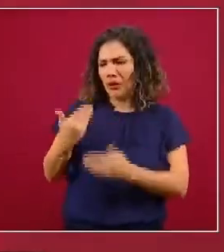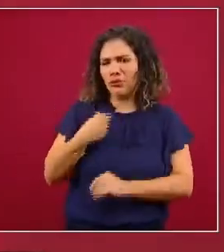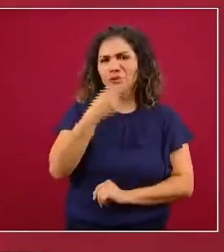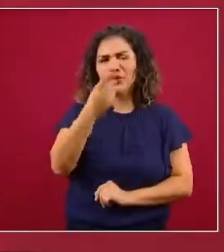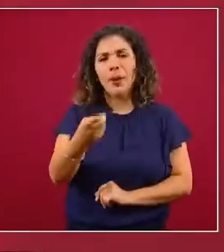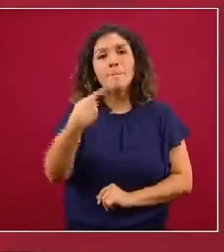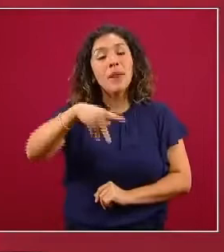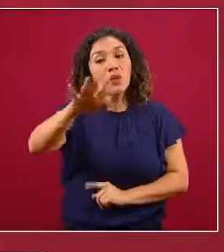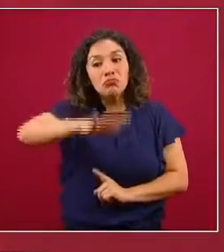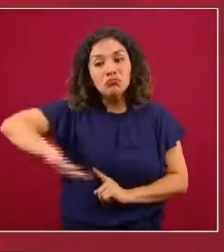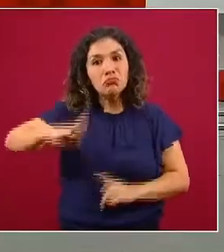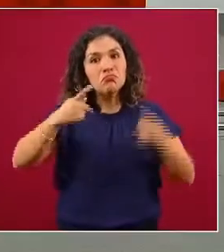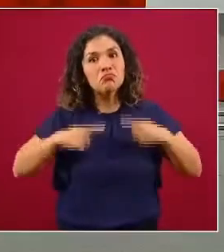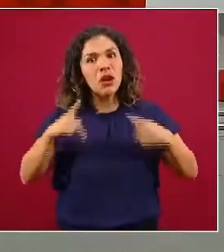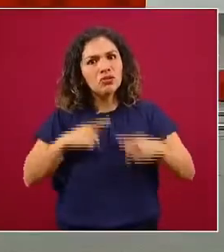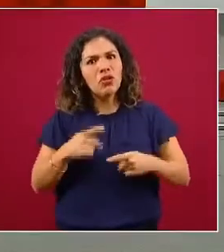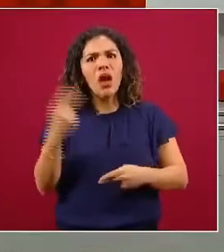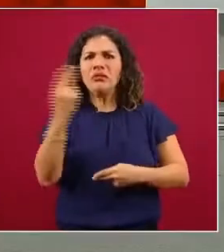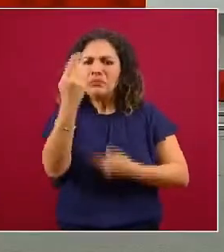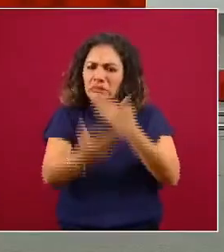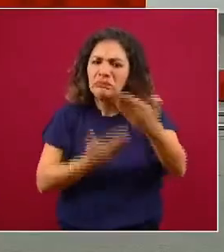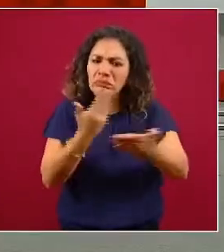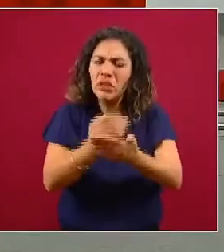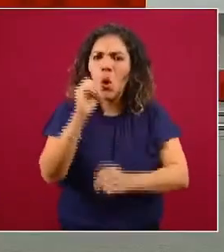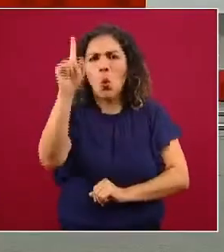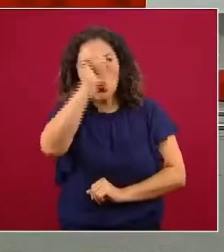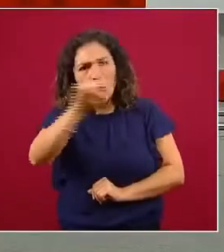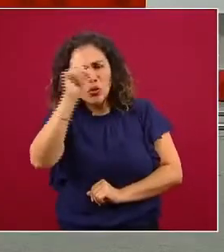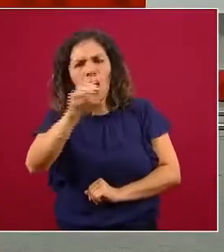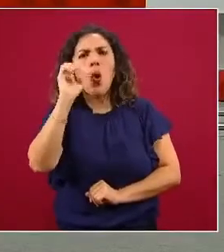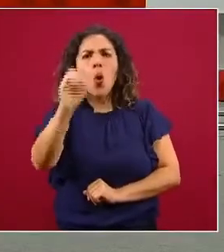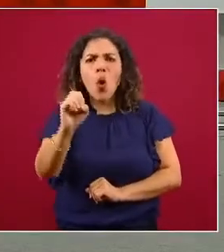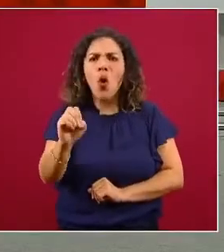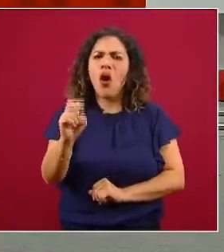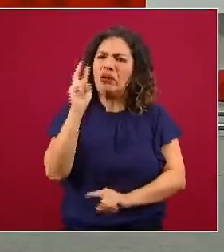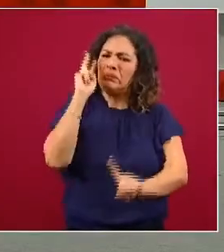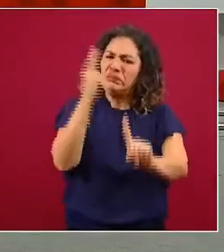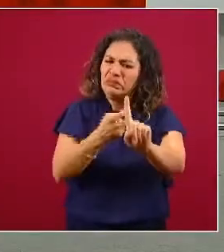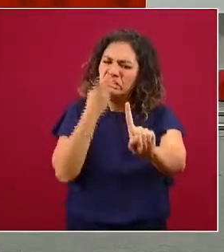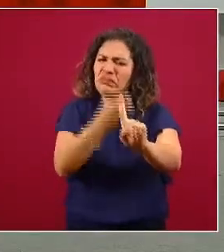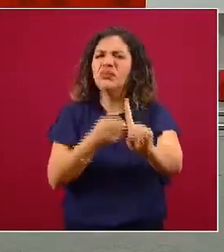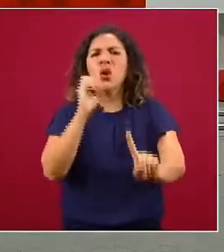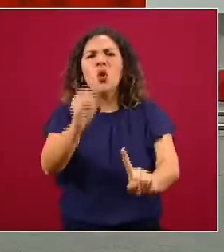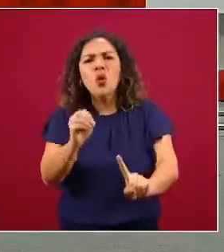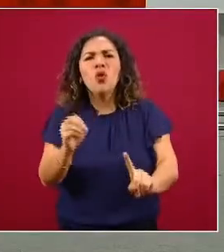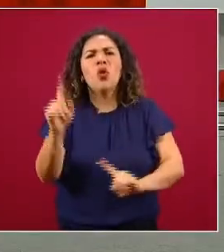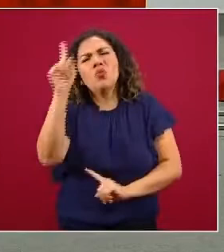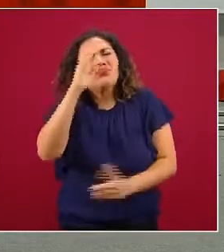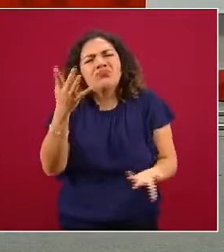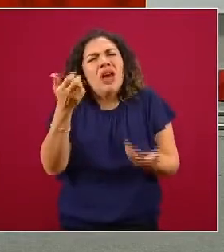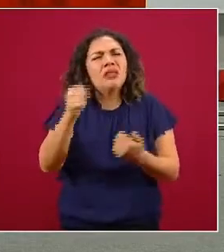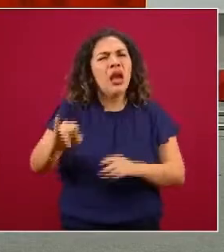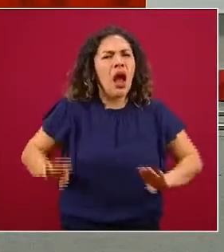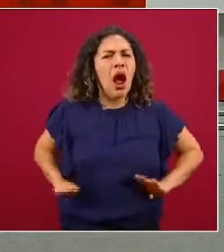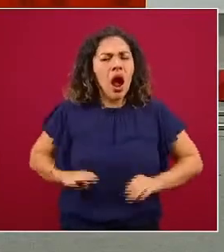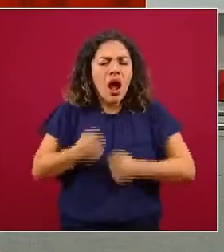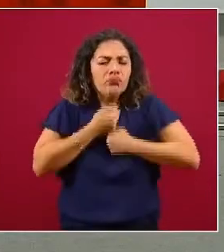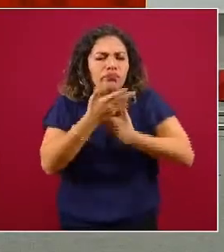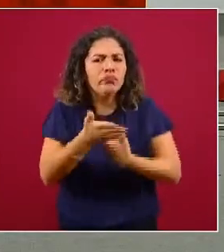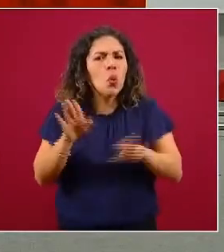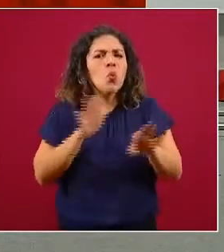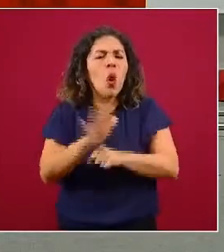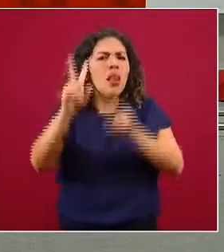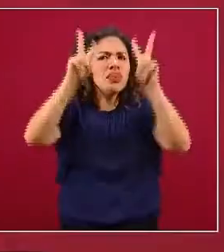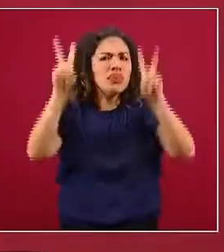que la ciudadanía se exprese, pida o recomiende o critique o observe o nos haga sugerencias de cualquier tema. Y